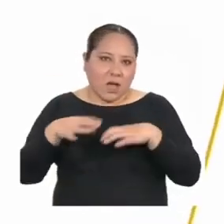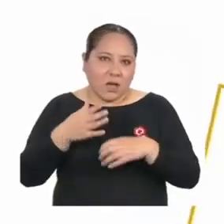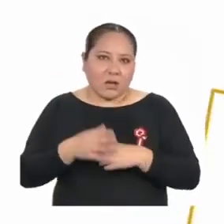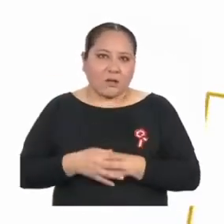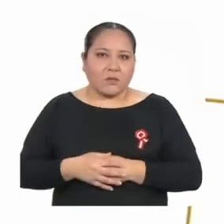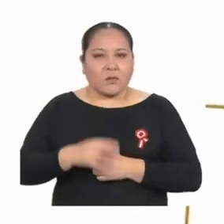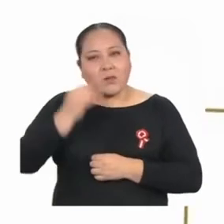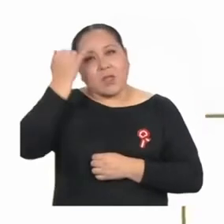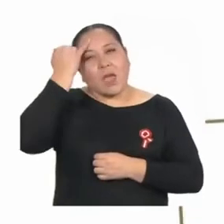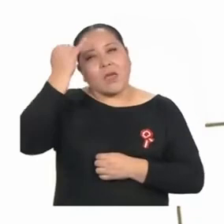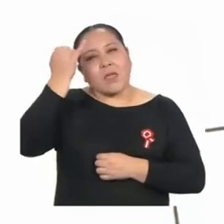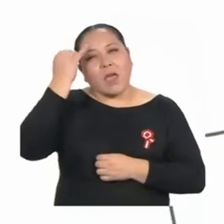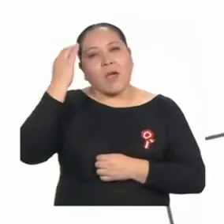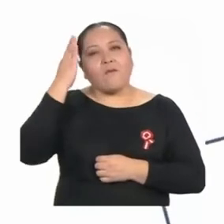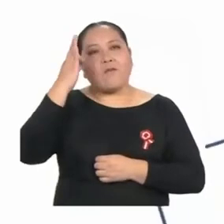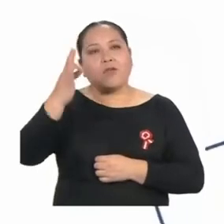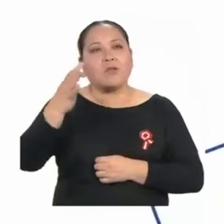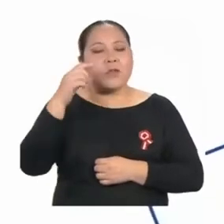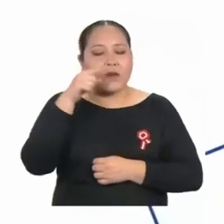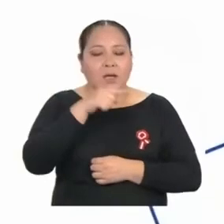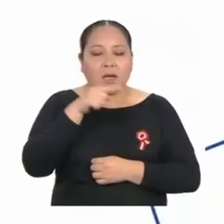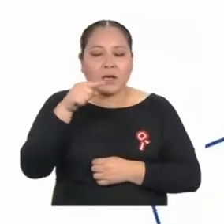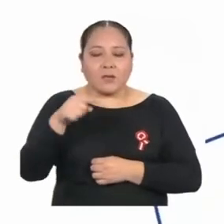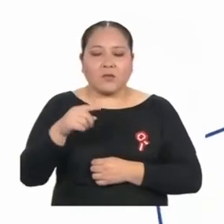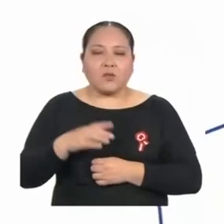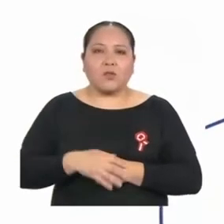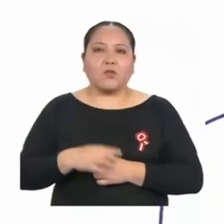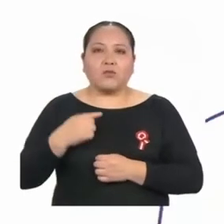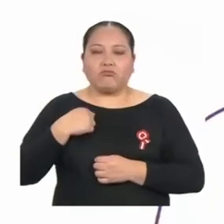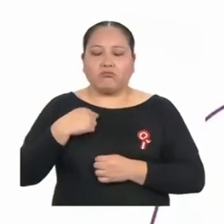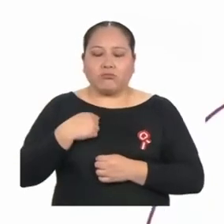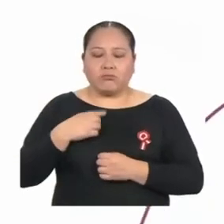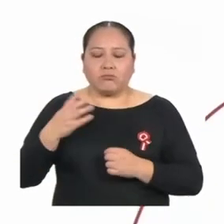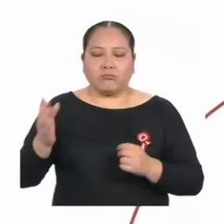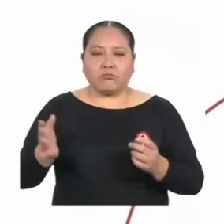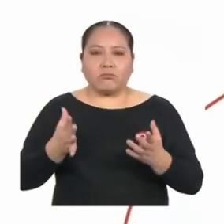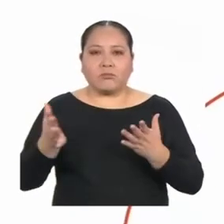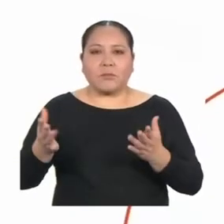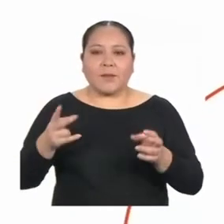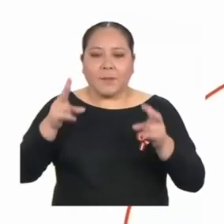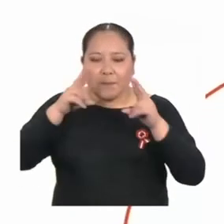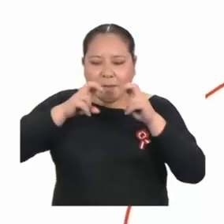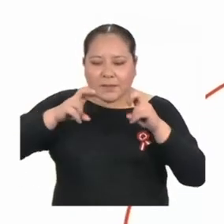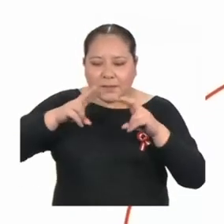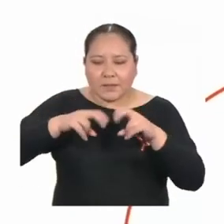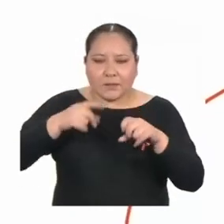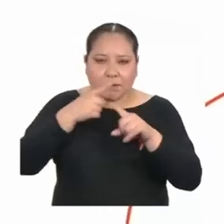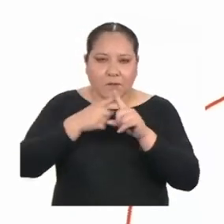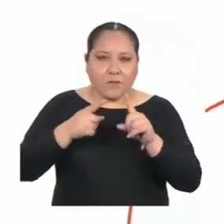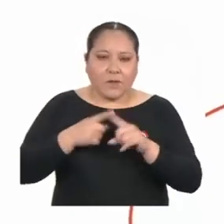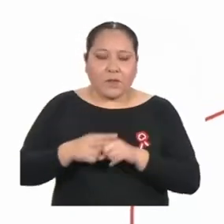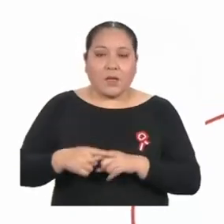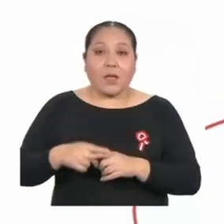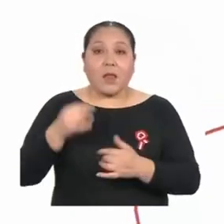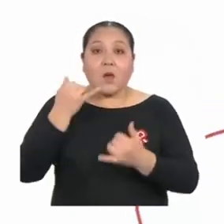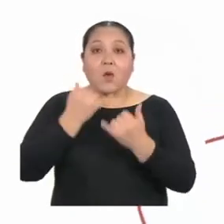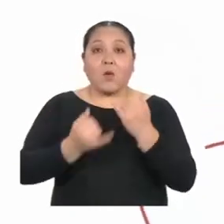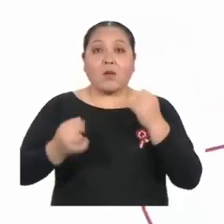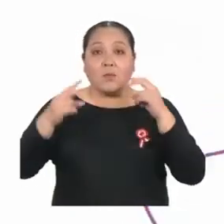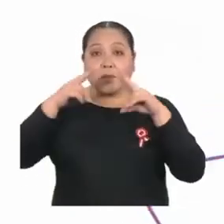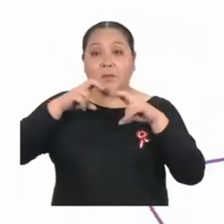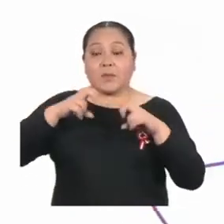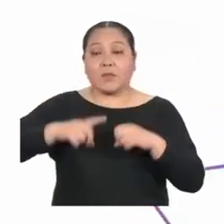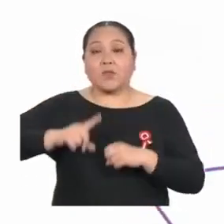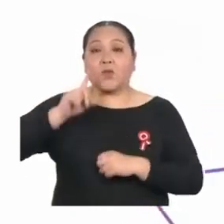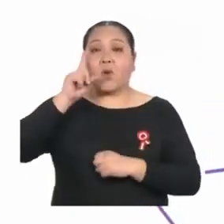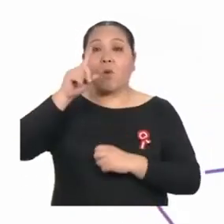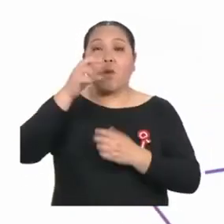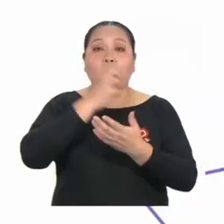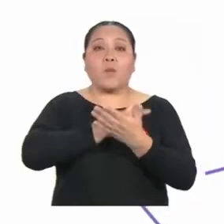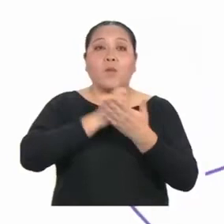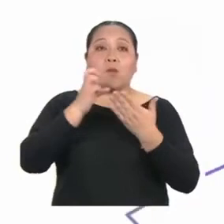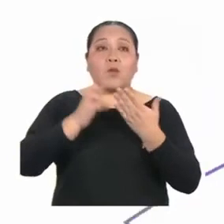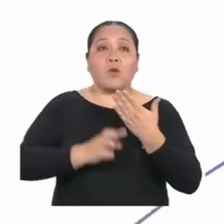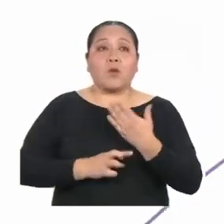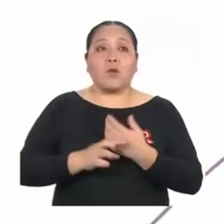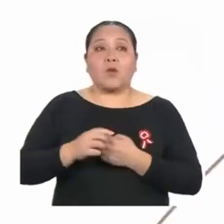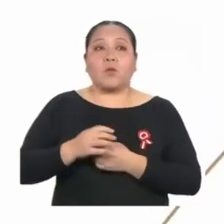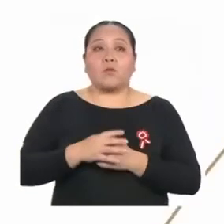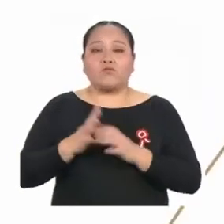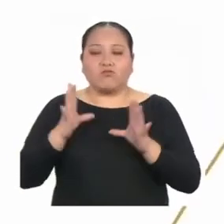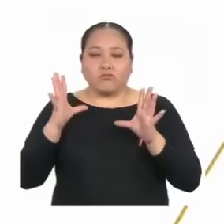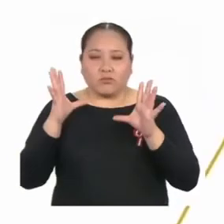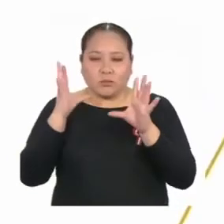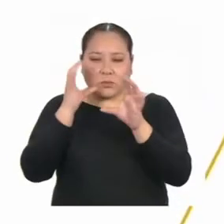inquietud me ha impulsado a realizar diversas investigaciones en mis cursos de ciencias. La última de ellas es un proyecto sobre síntesis